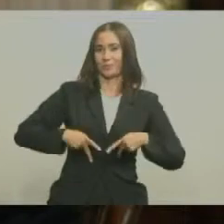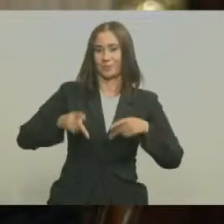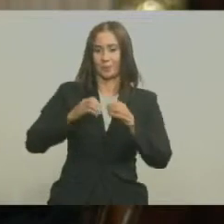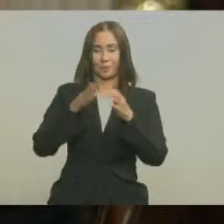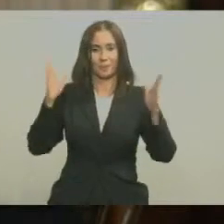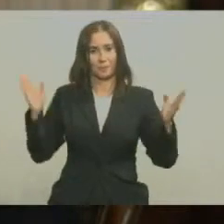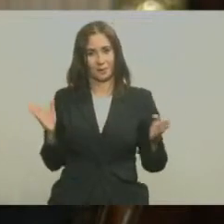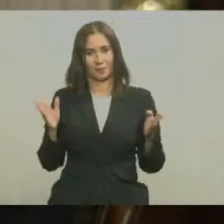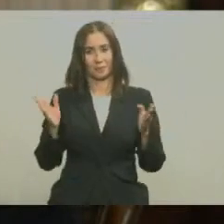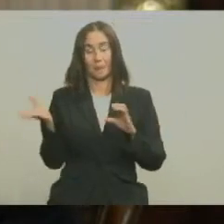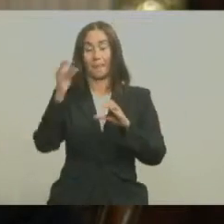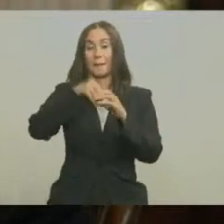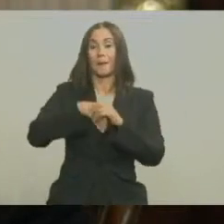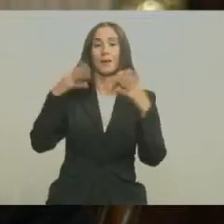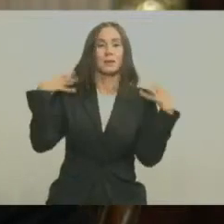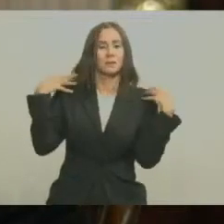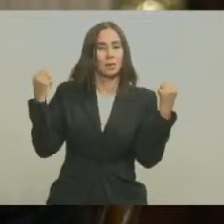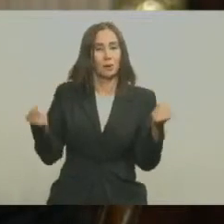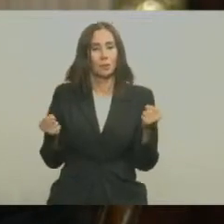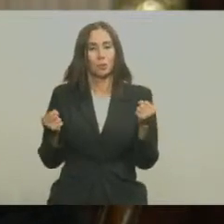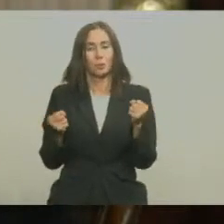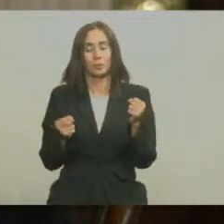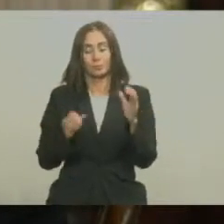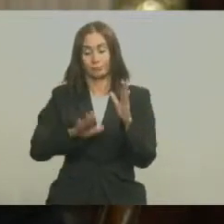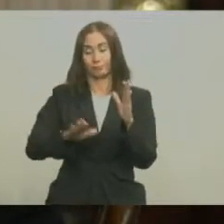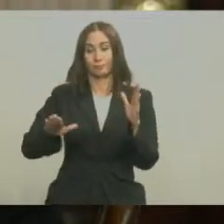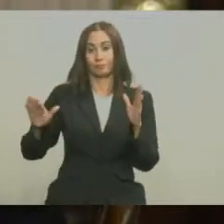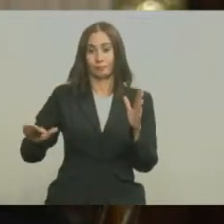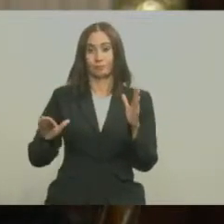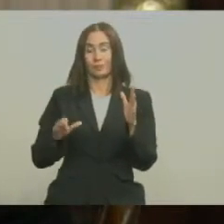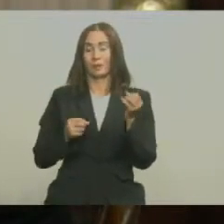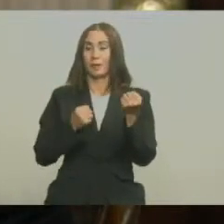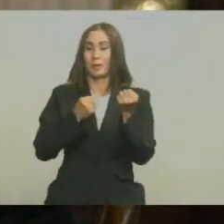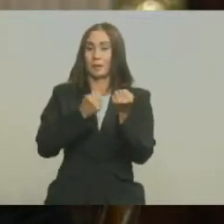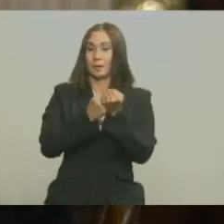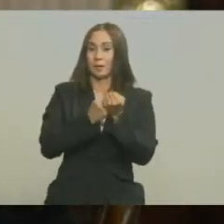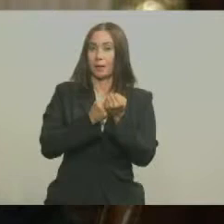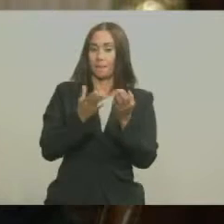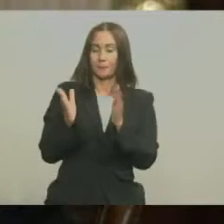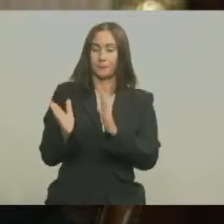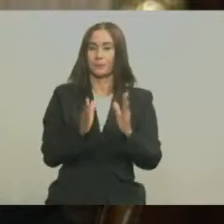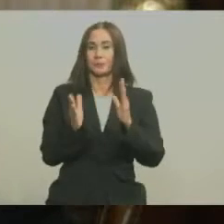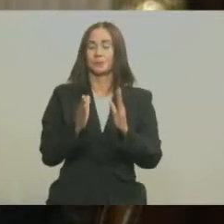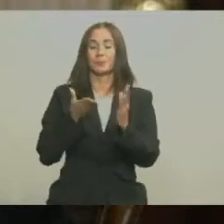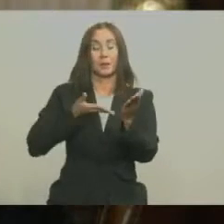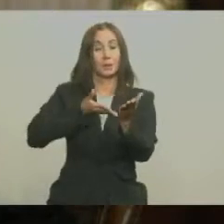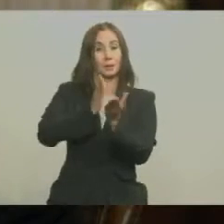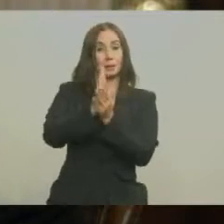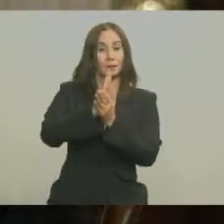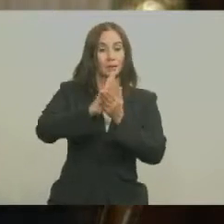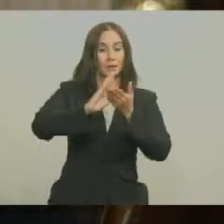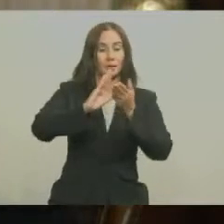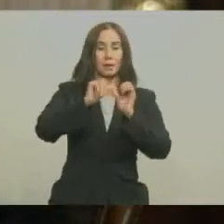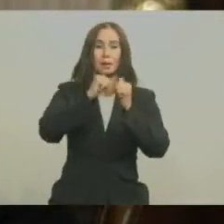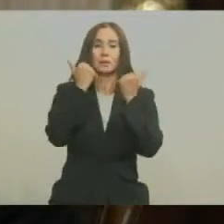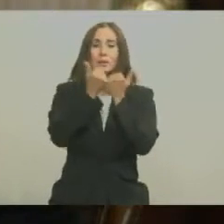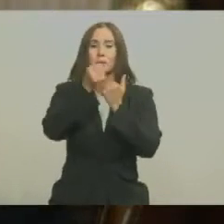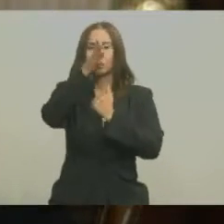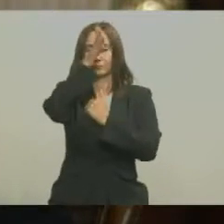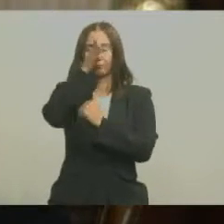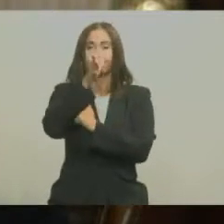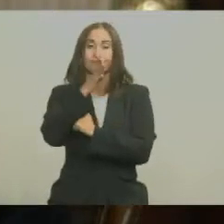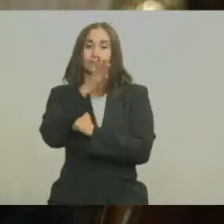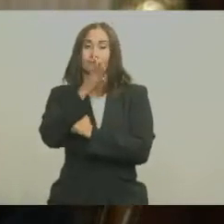integral en salud, crianza positiva y paternidad activa, dirigida a las asociaciones de padres,